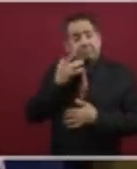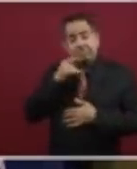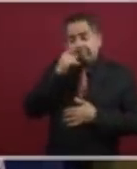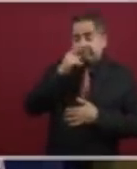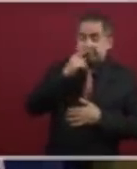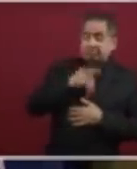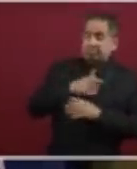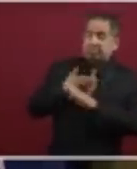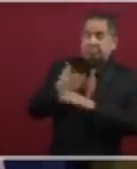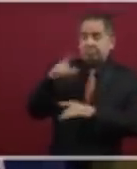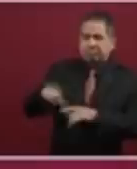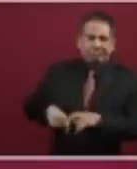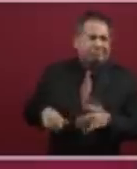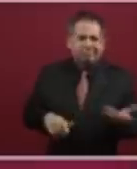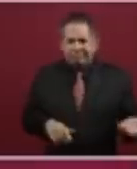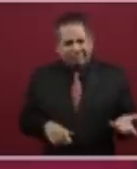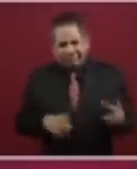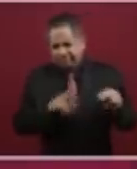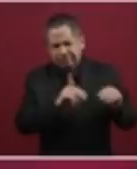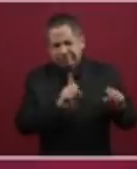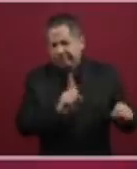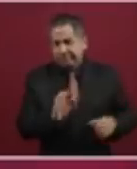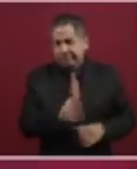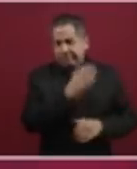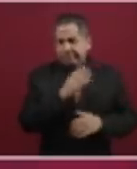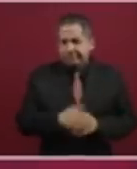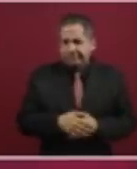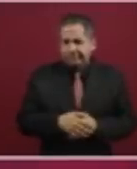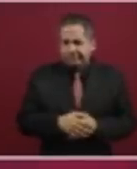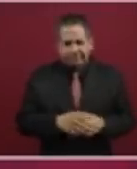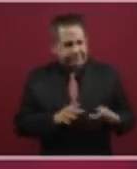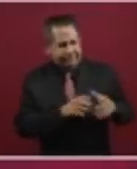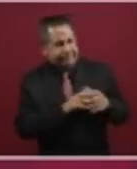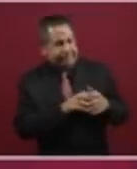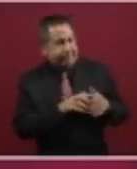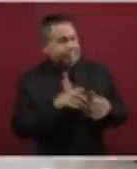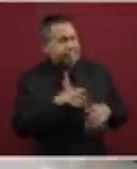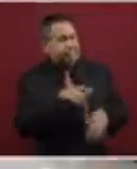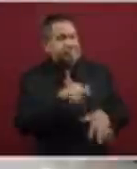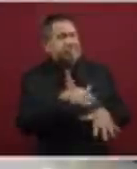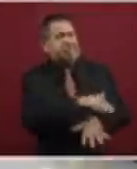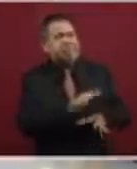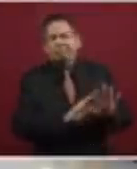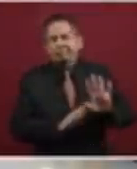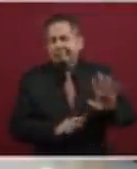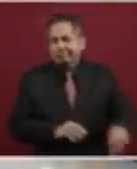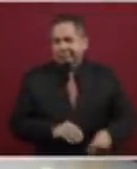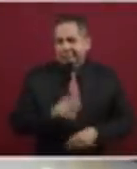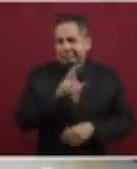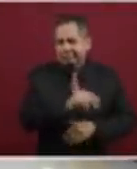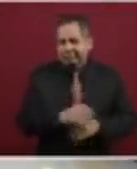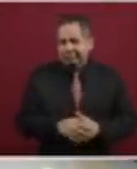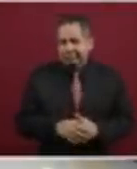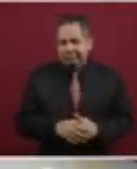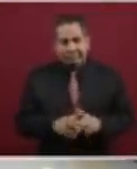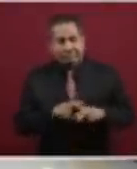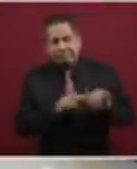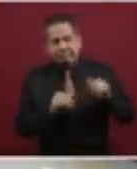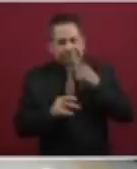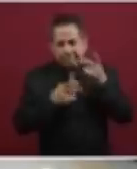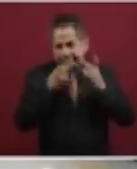no, que van a ser fifí. O sea, no cualquier es fifí. Una pregunta. Pero ya ni siquiera hablo de